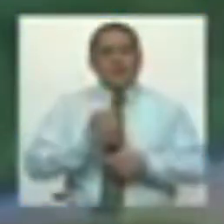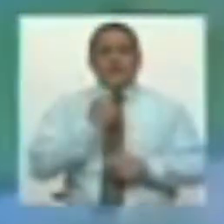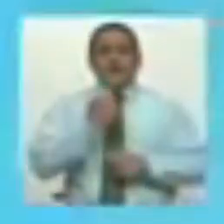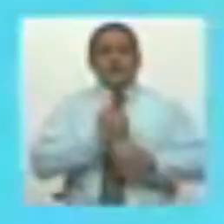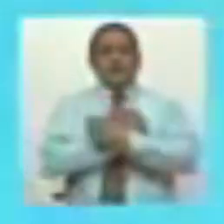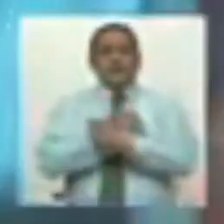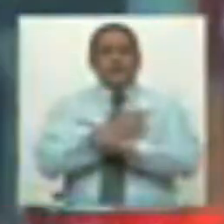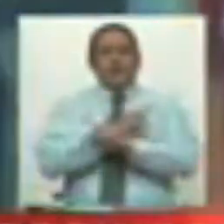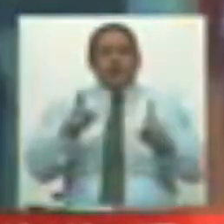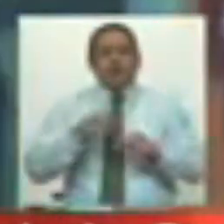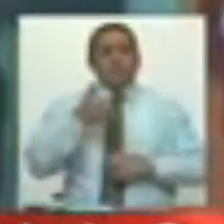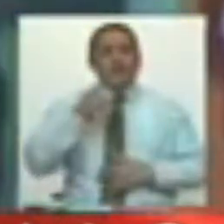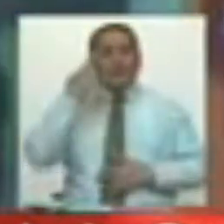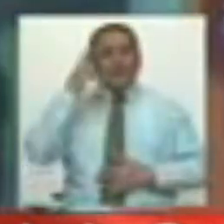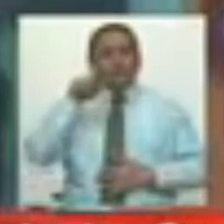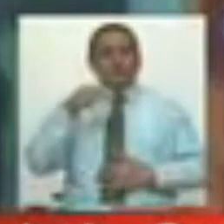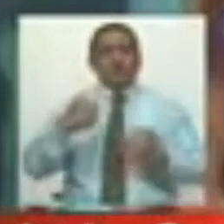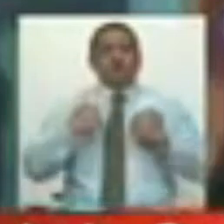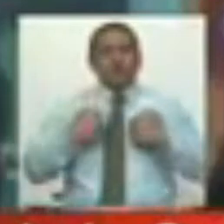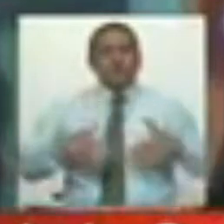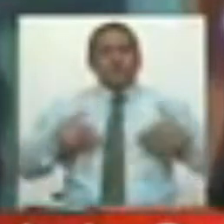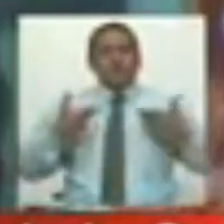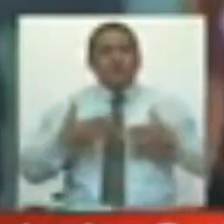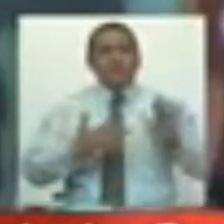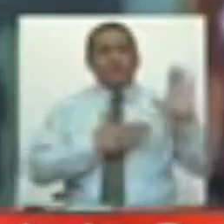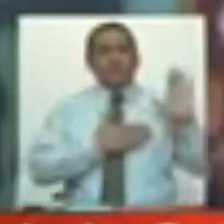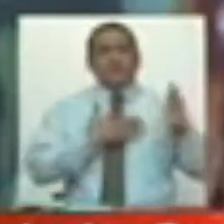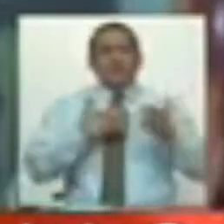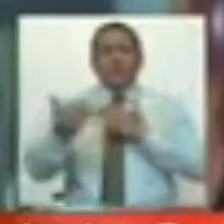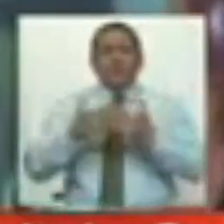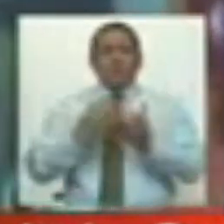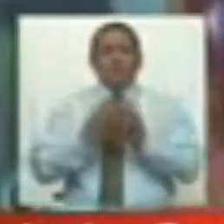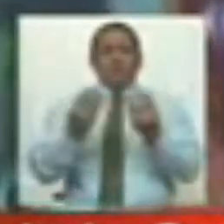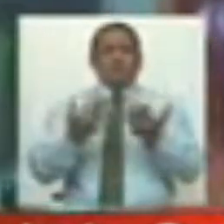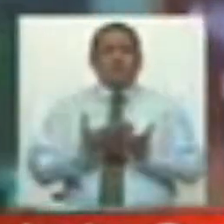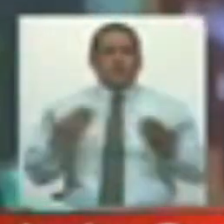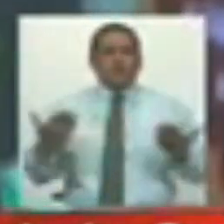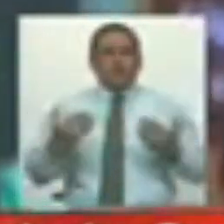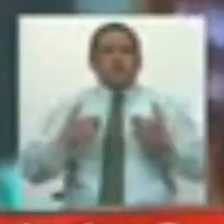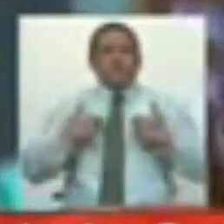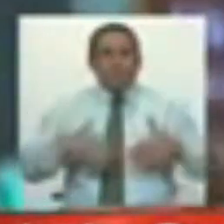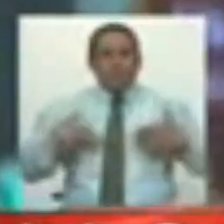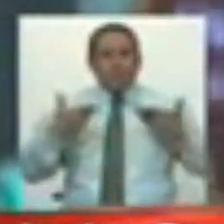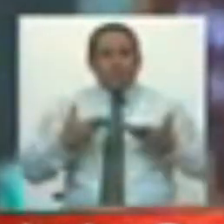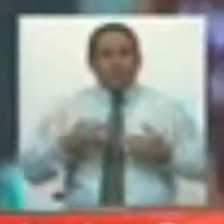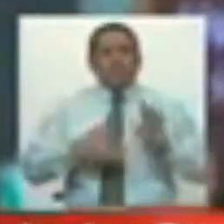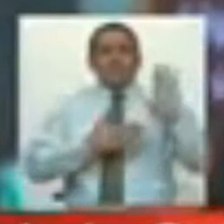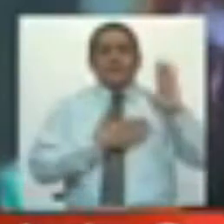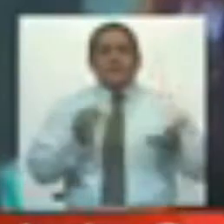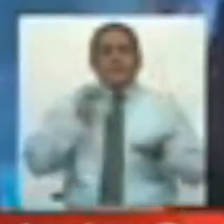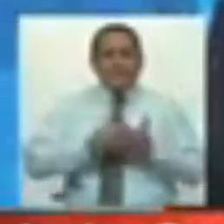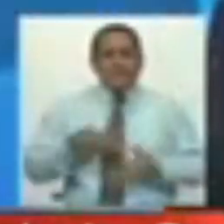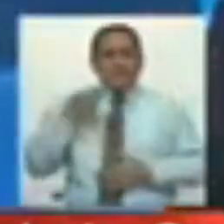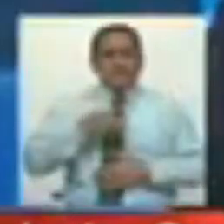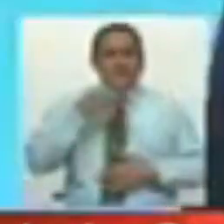y no buenas razones yo puedo prometer cualquier cantidad de cosas puedo prometer más trenes eléctricos